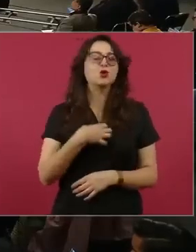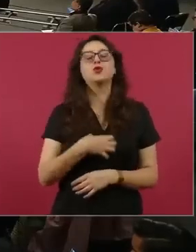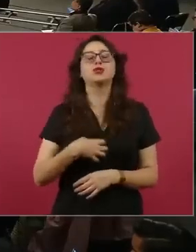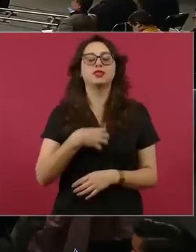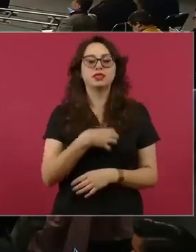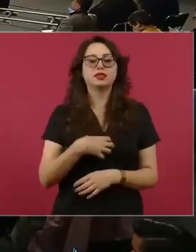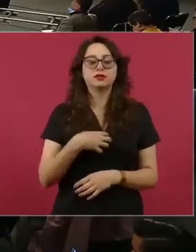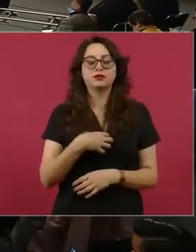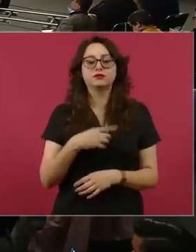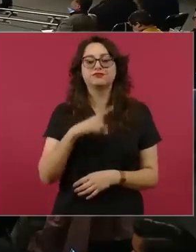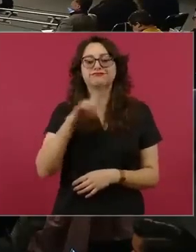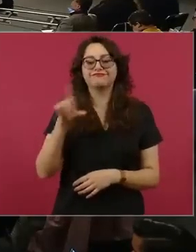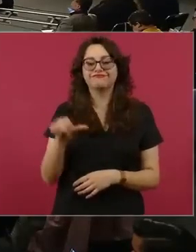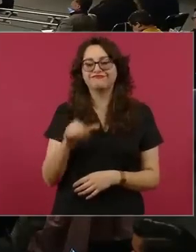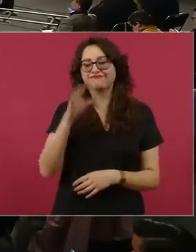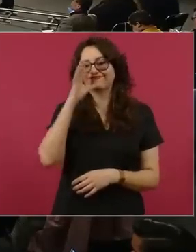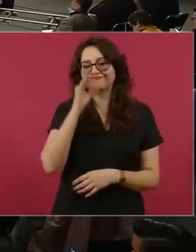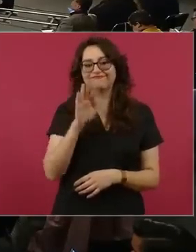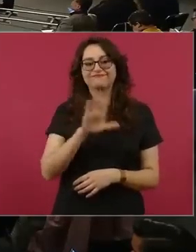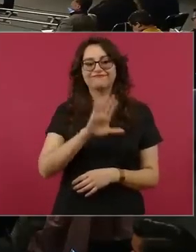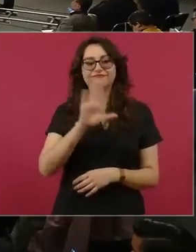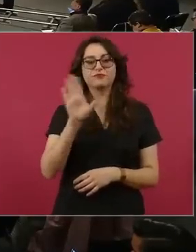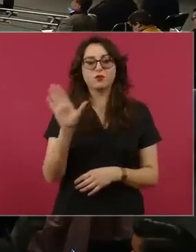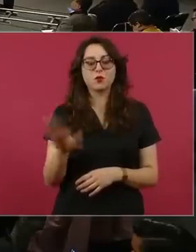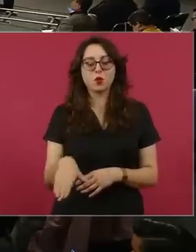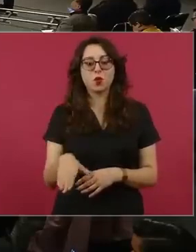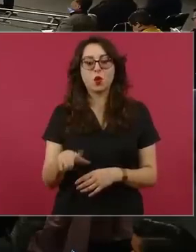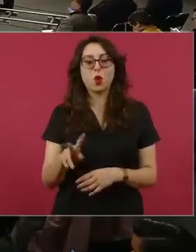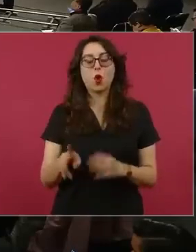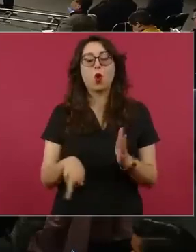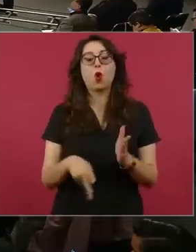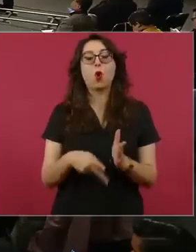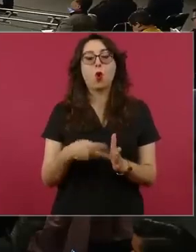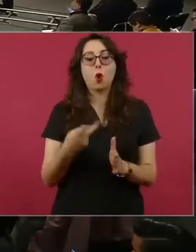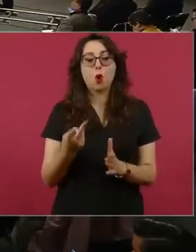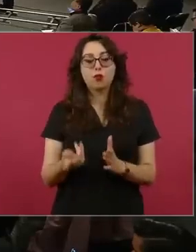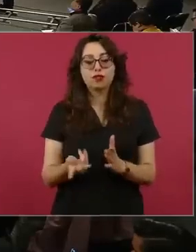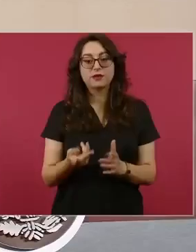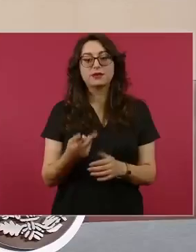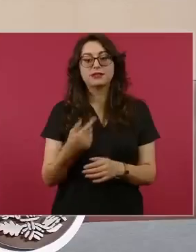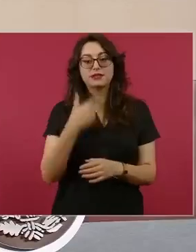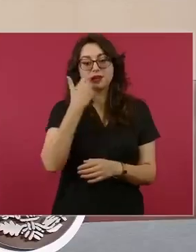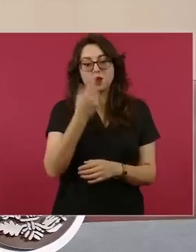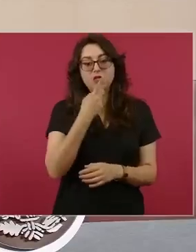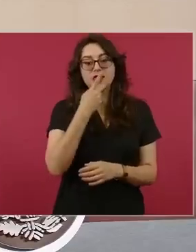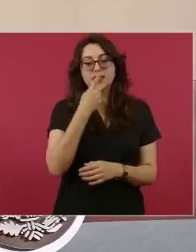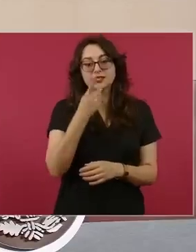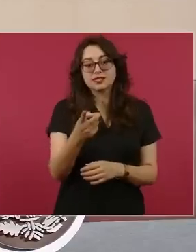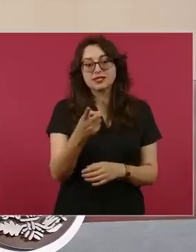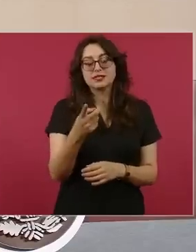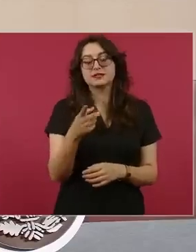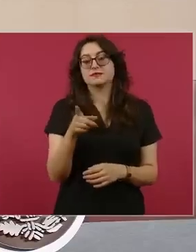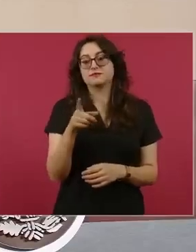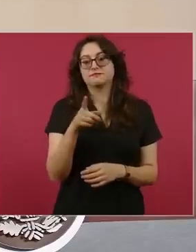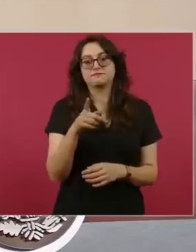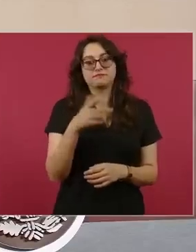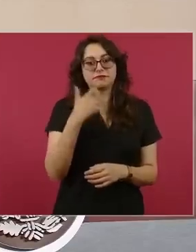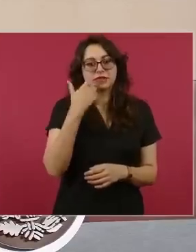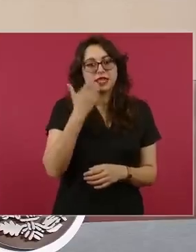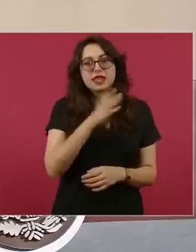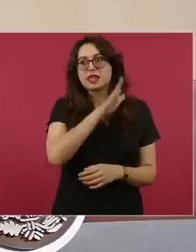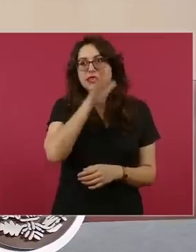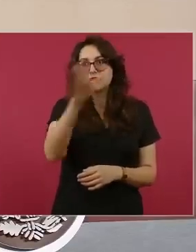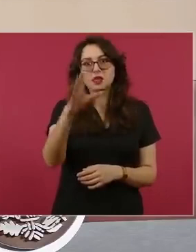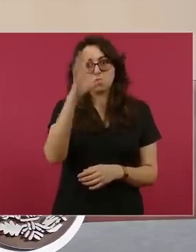de Morelos, invitándolos nuevamente a que, si pueden ir al Palacio de Cortés,